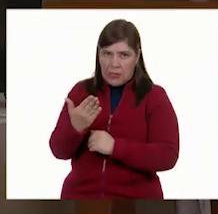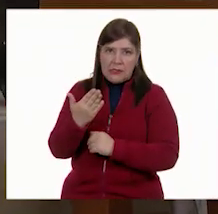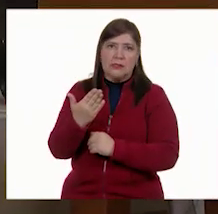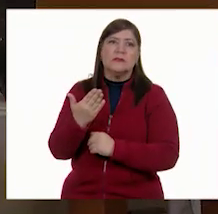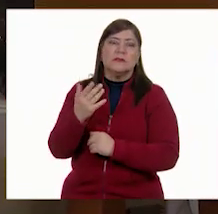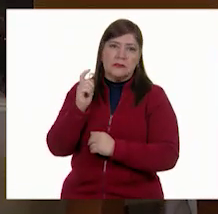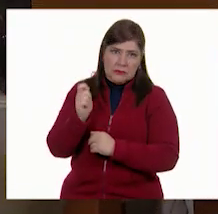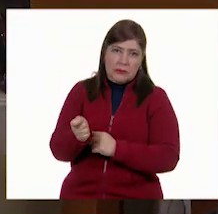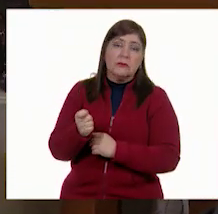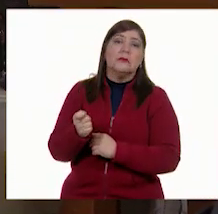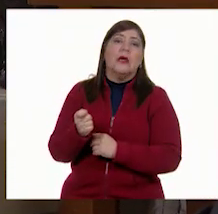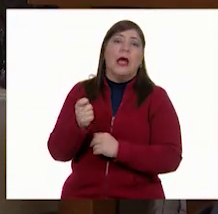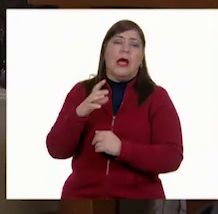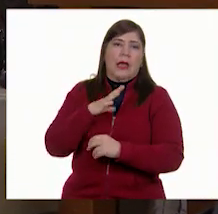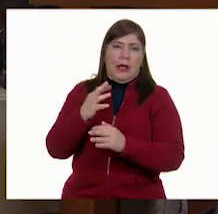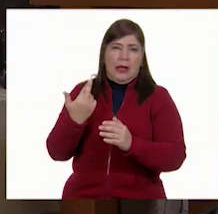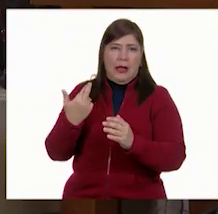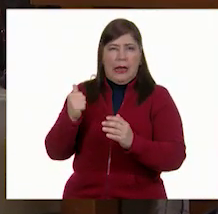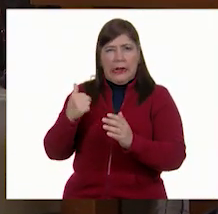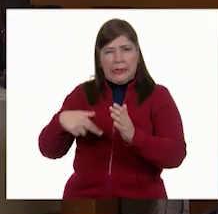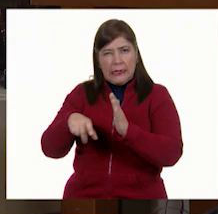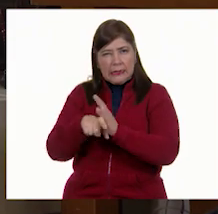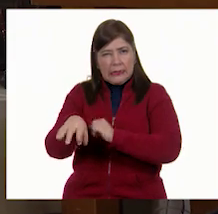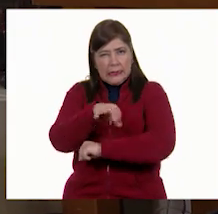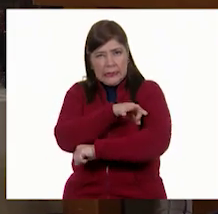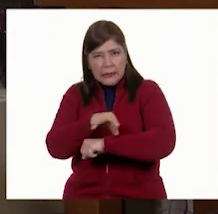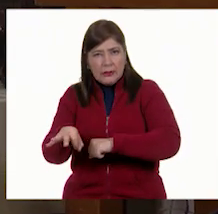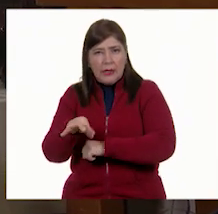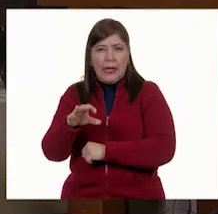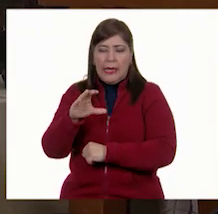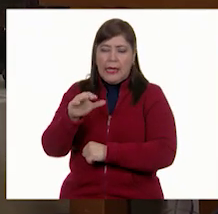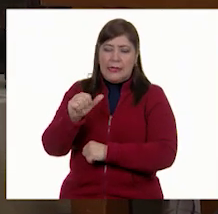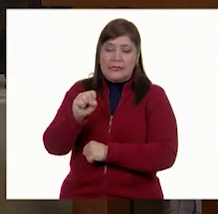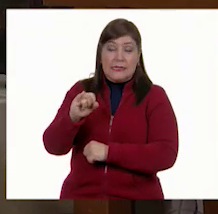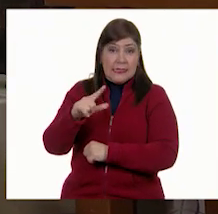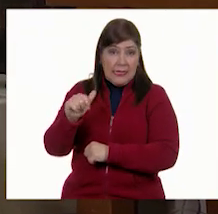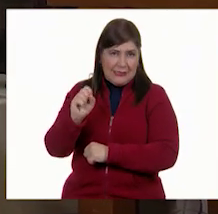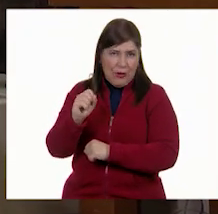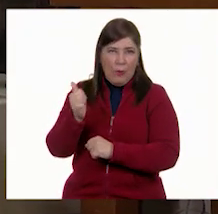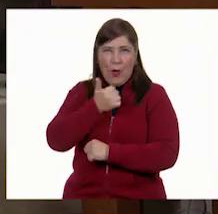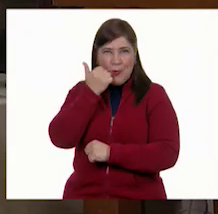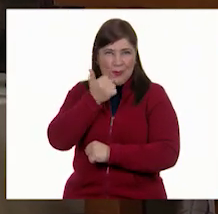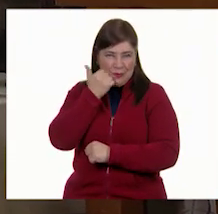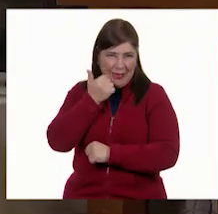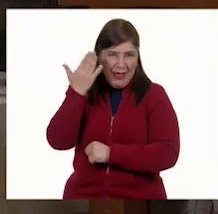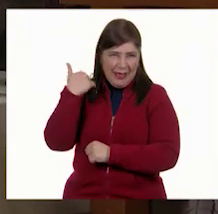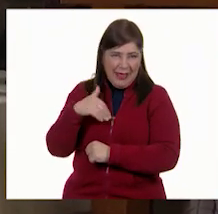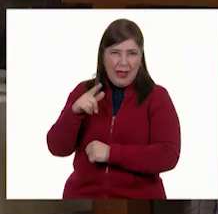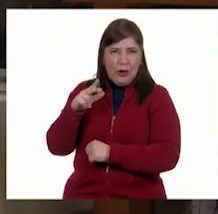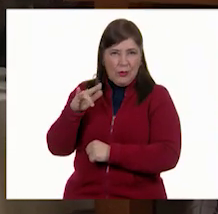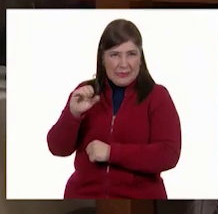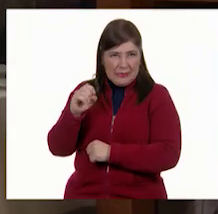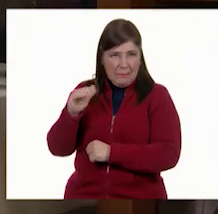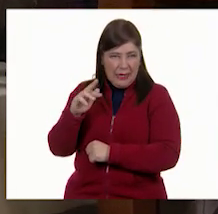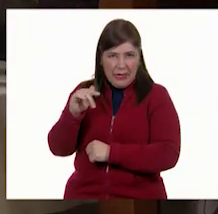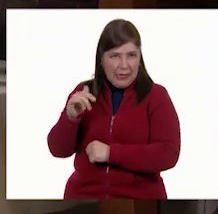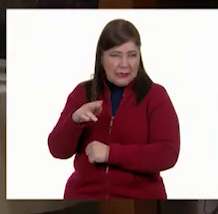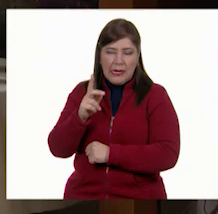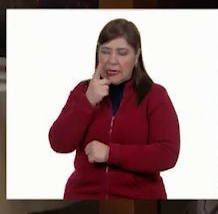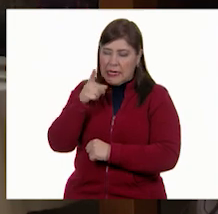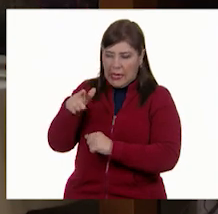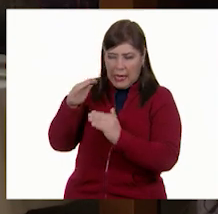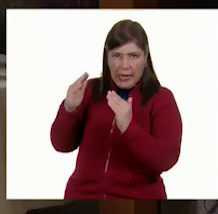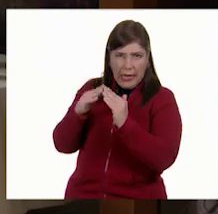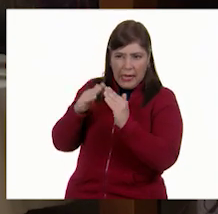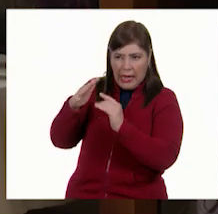arquitecto Casillas, que es el único discípulo de Luis Barragán, siempre nos dice que la casa no tiene que